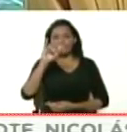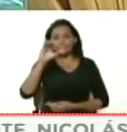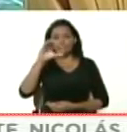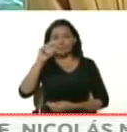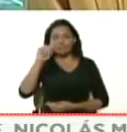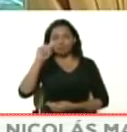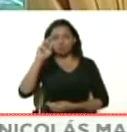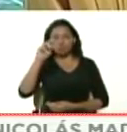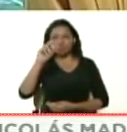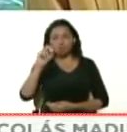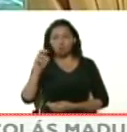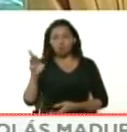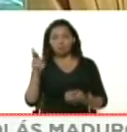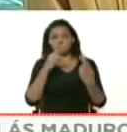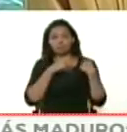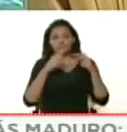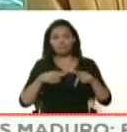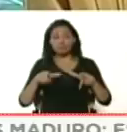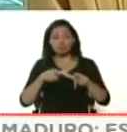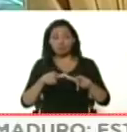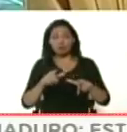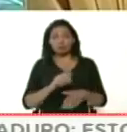Zambrano, dueño de